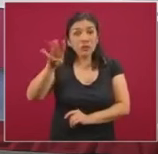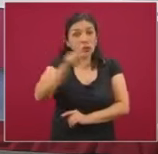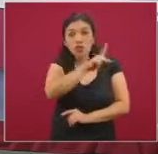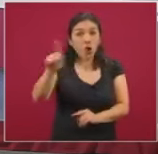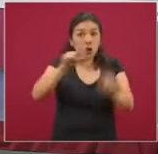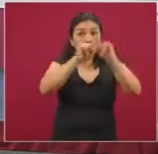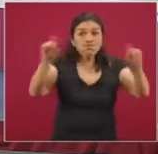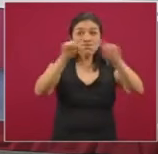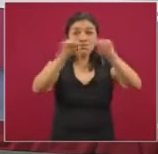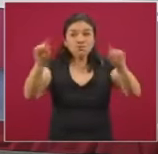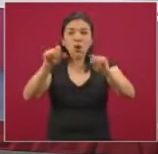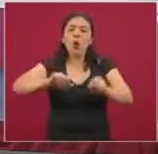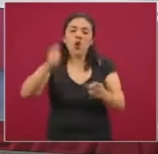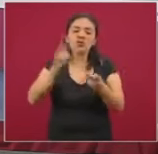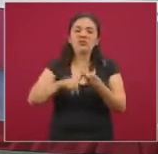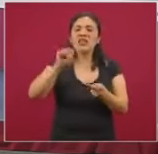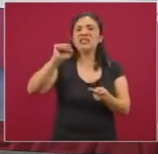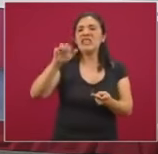le pareciera, SARS,